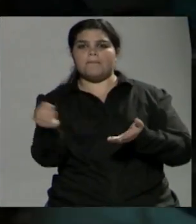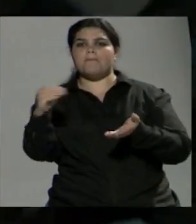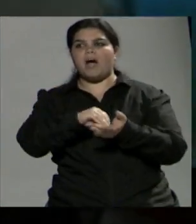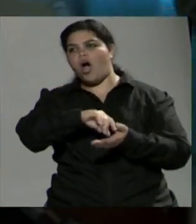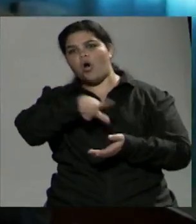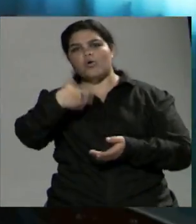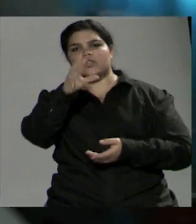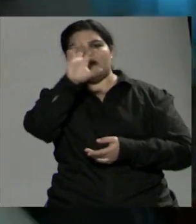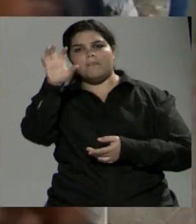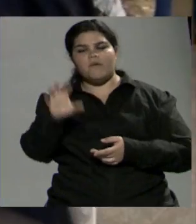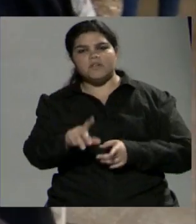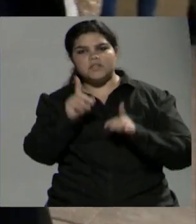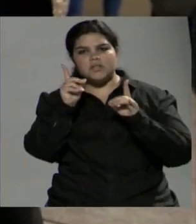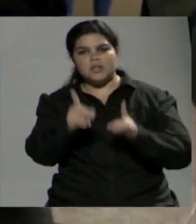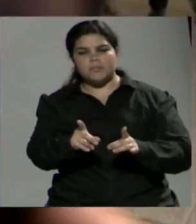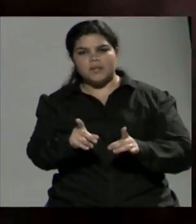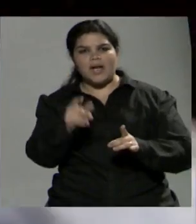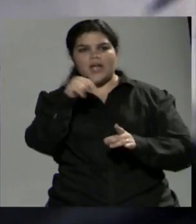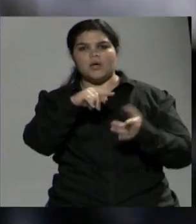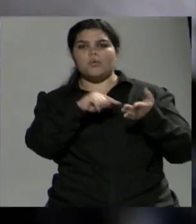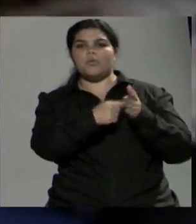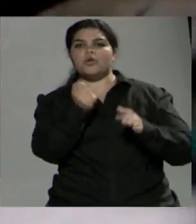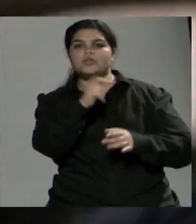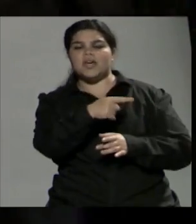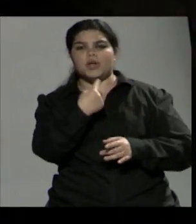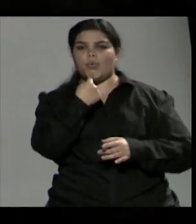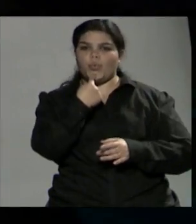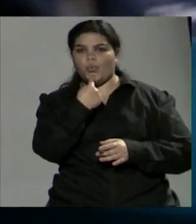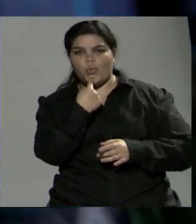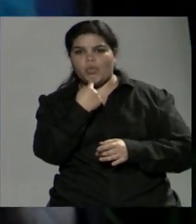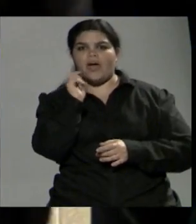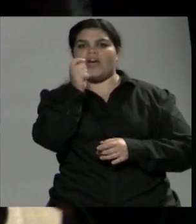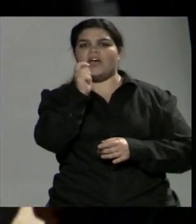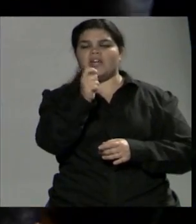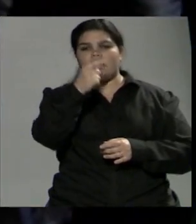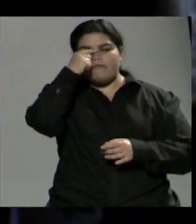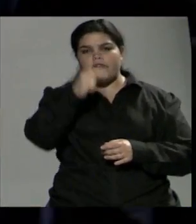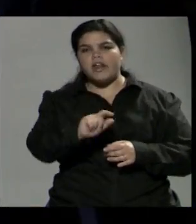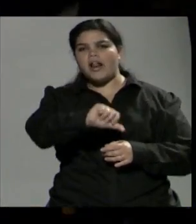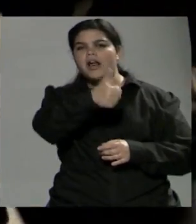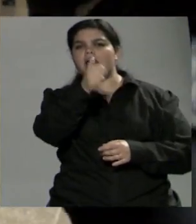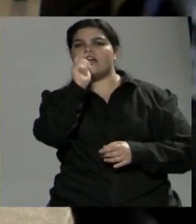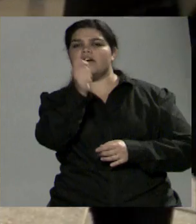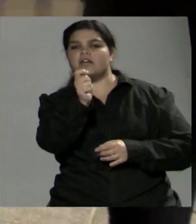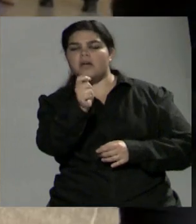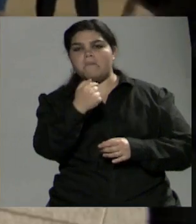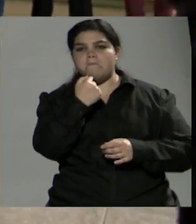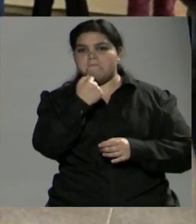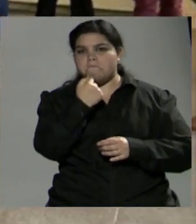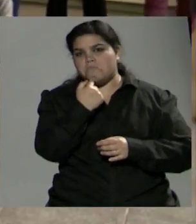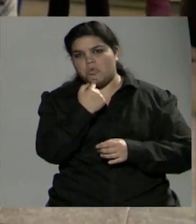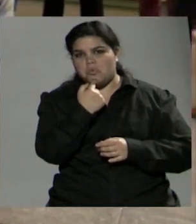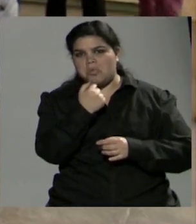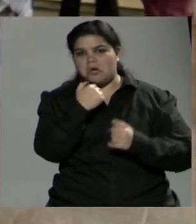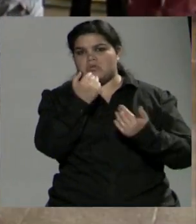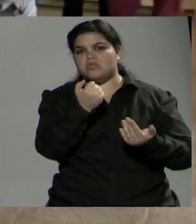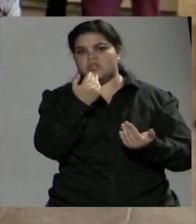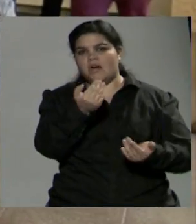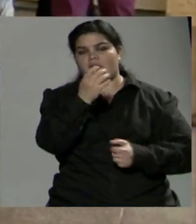un paneo de lo que ha ocurrido en todo el país, a mí me parece que sería más interesante, dado los tiempos